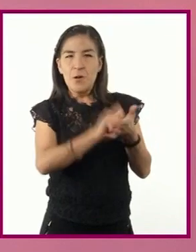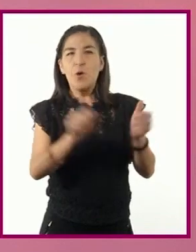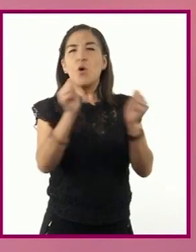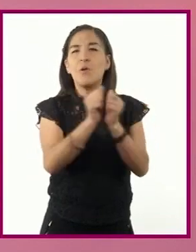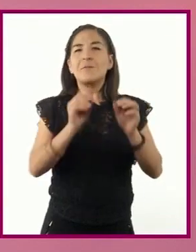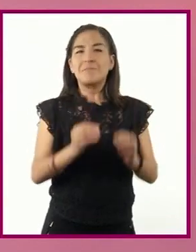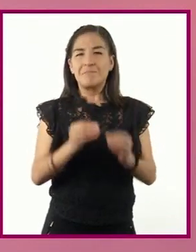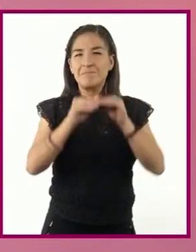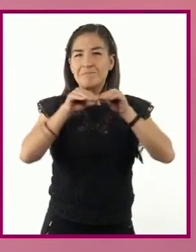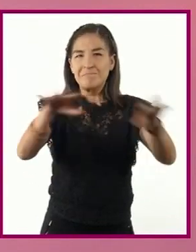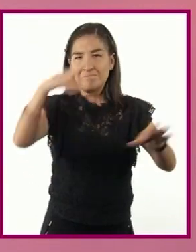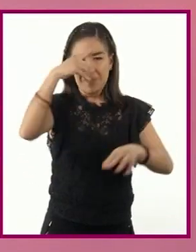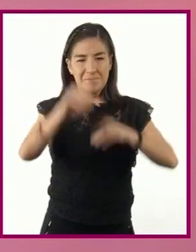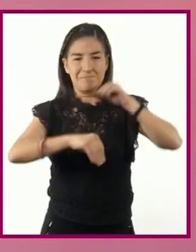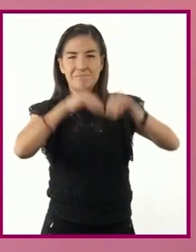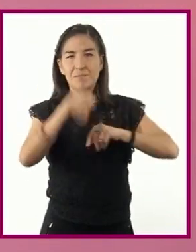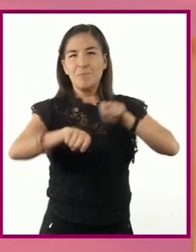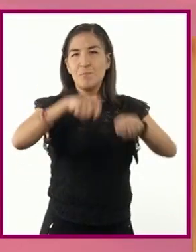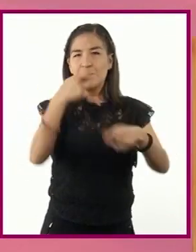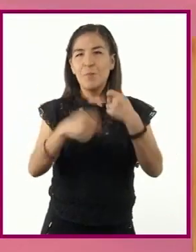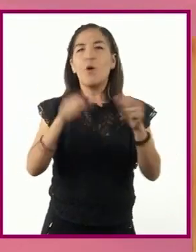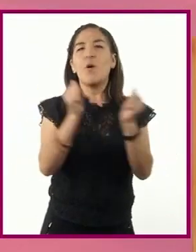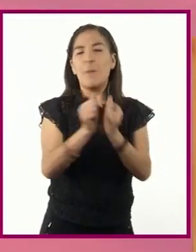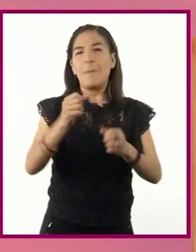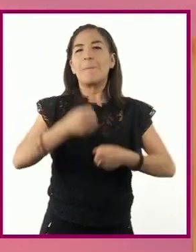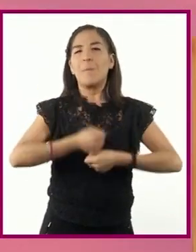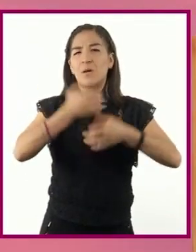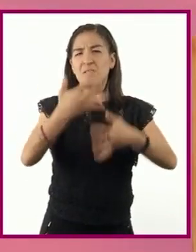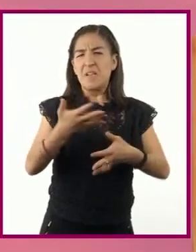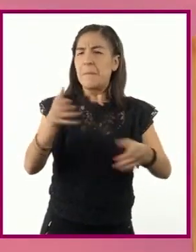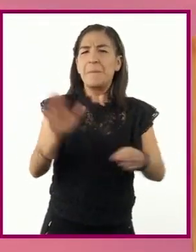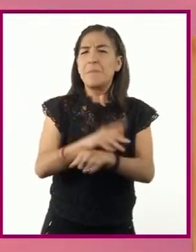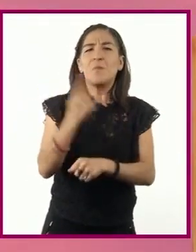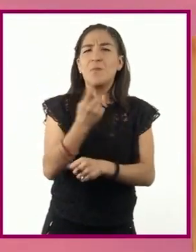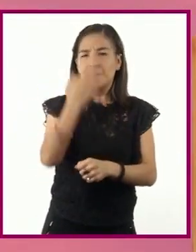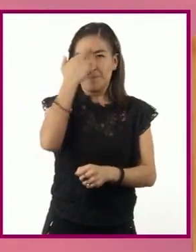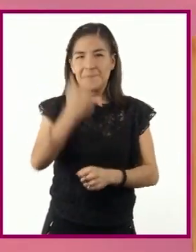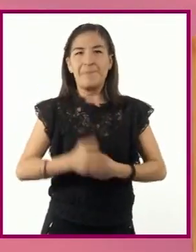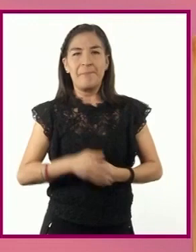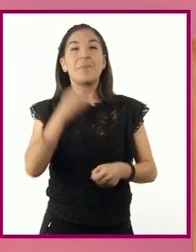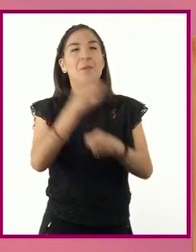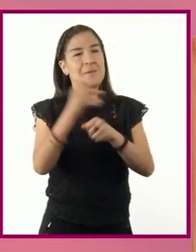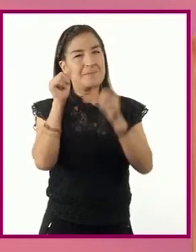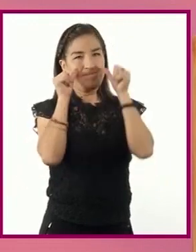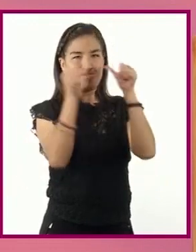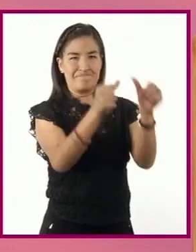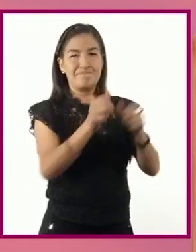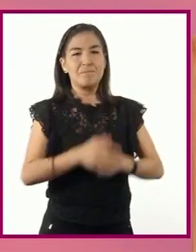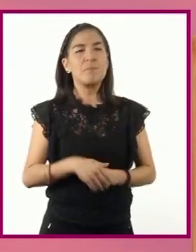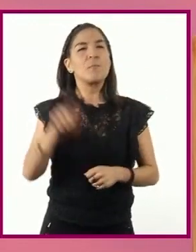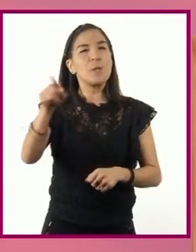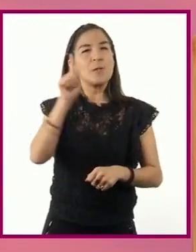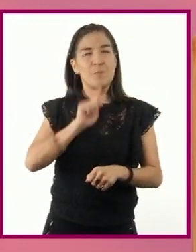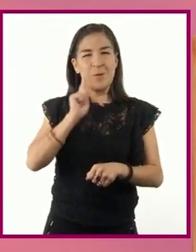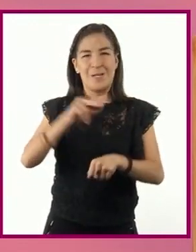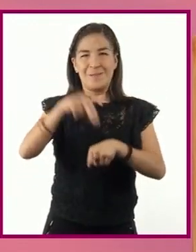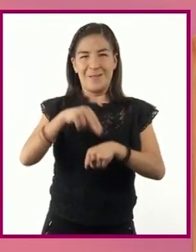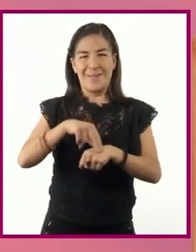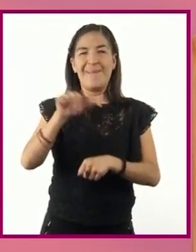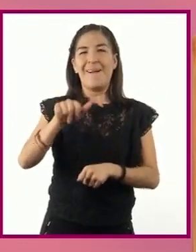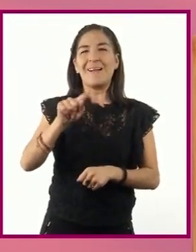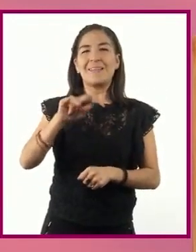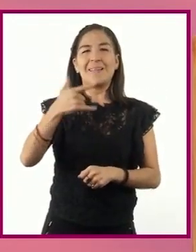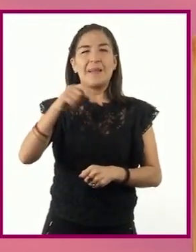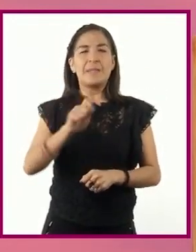plásticos de la poesía y por qué. Claro, pongan atención. La doctora Artigas menciona que,